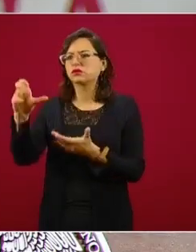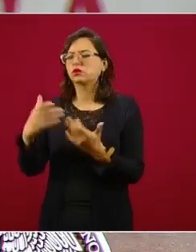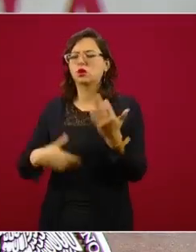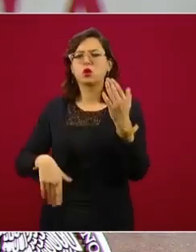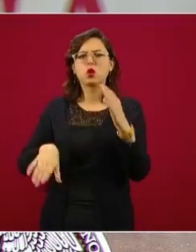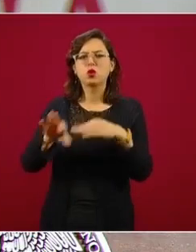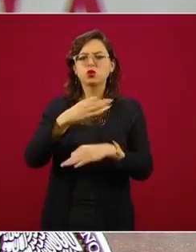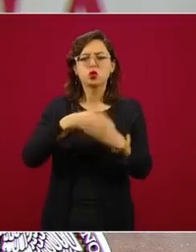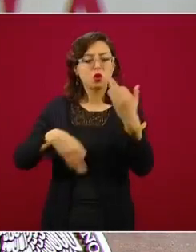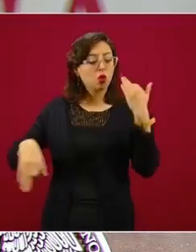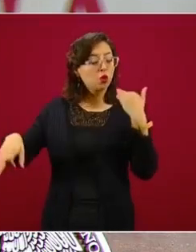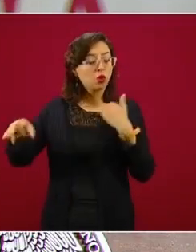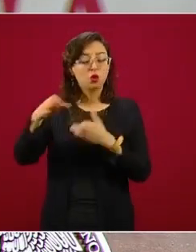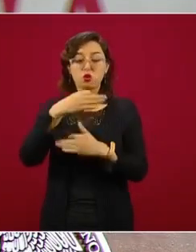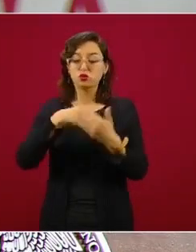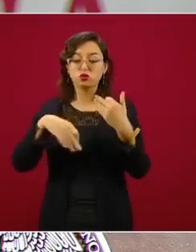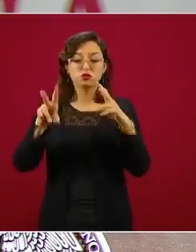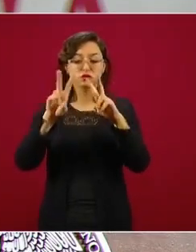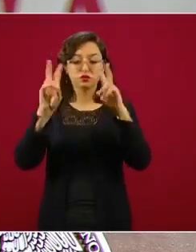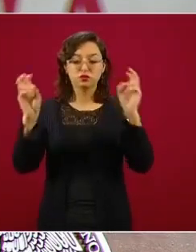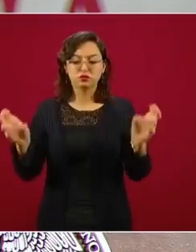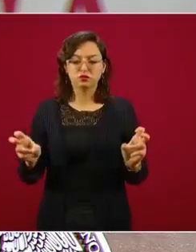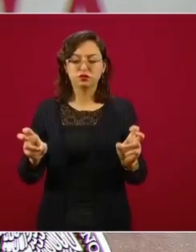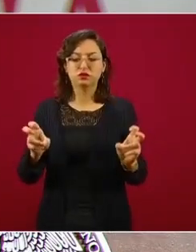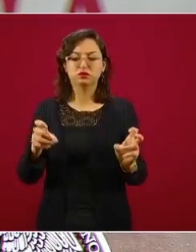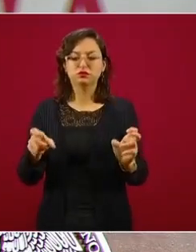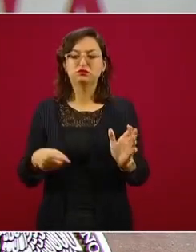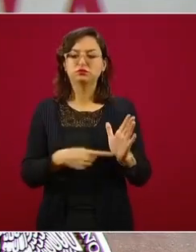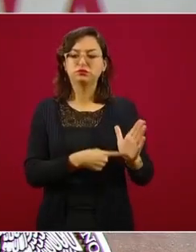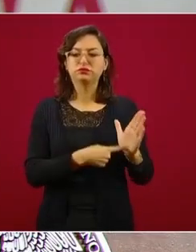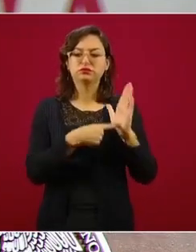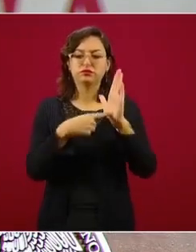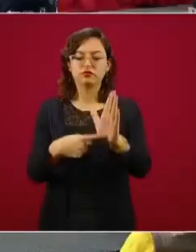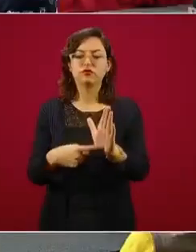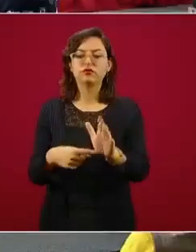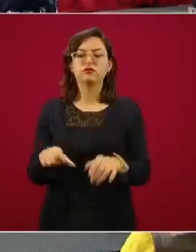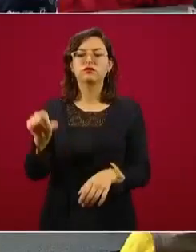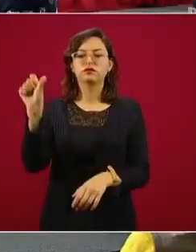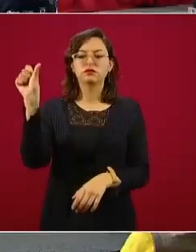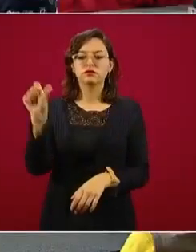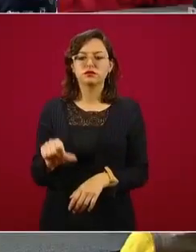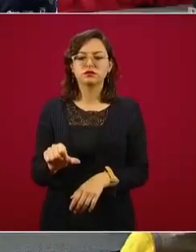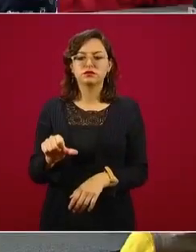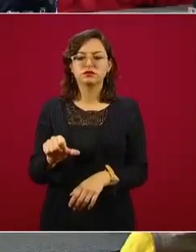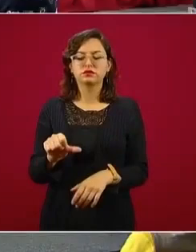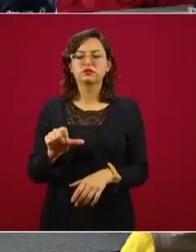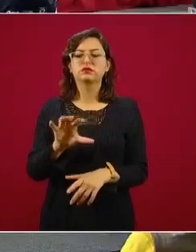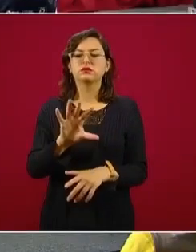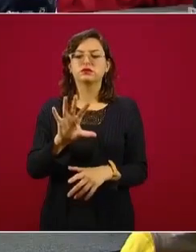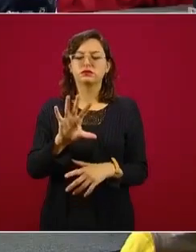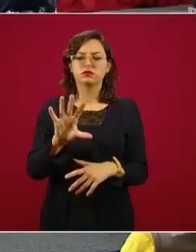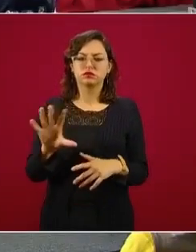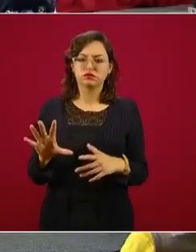todo se va a dar a conocer hoy en un anexo,